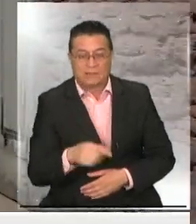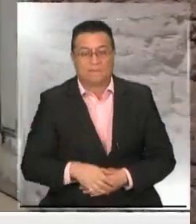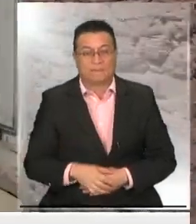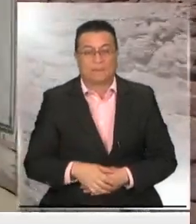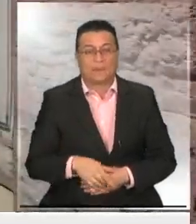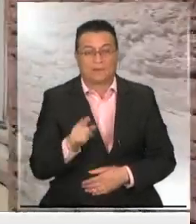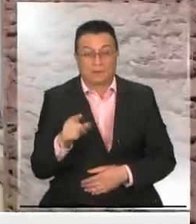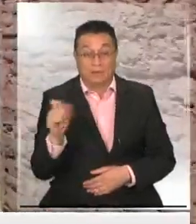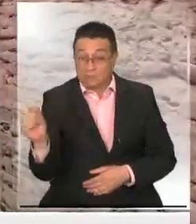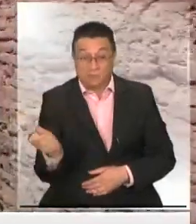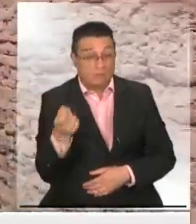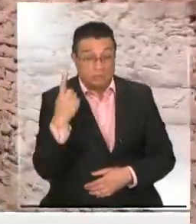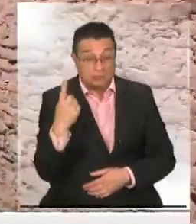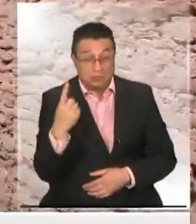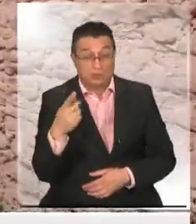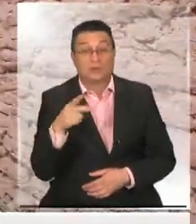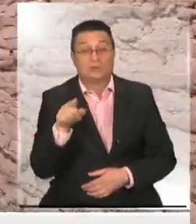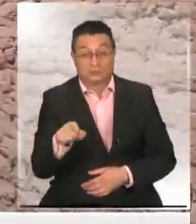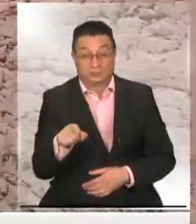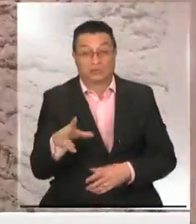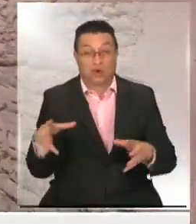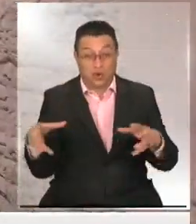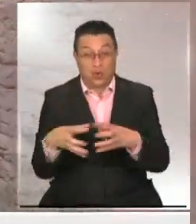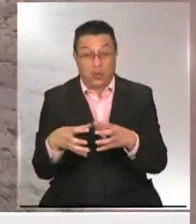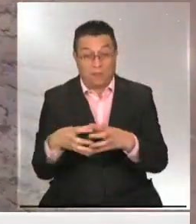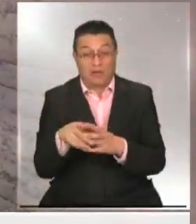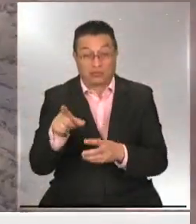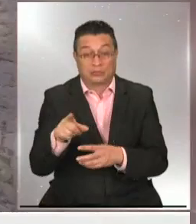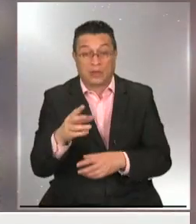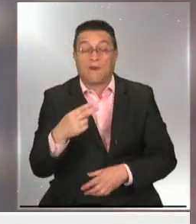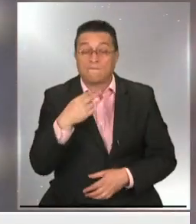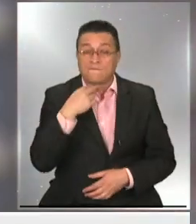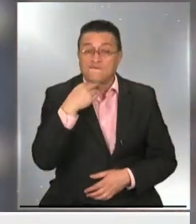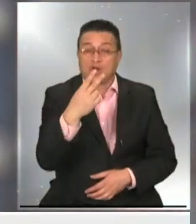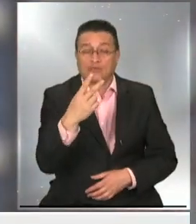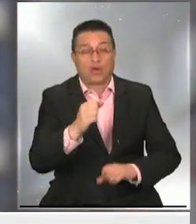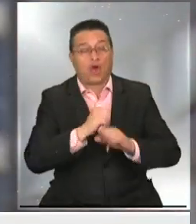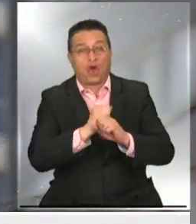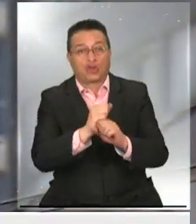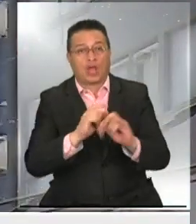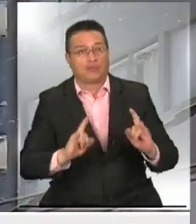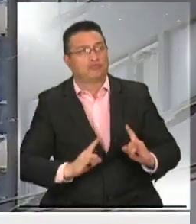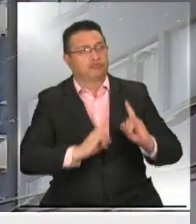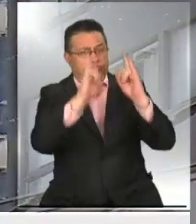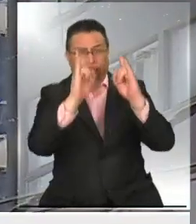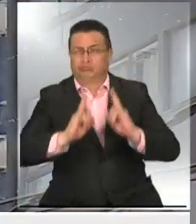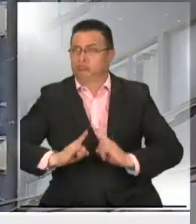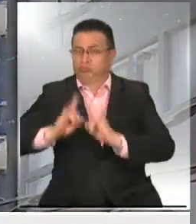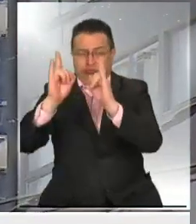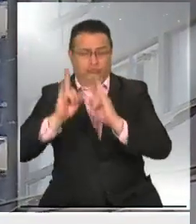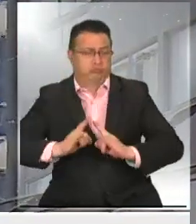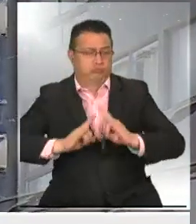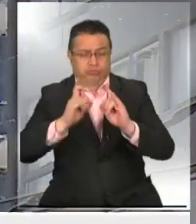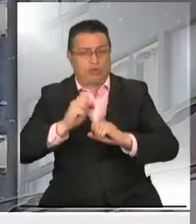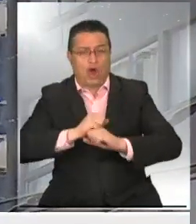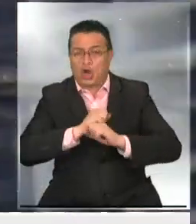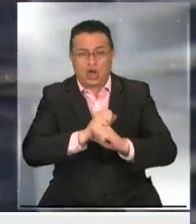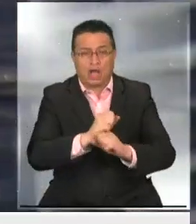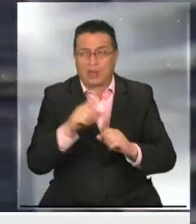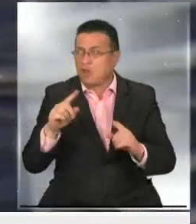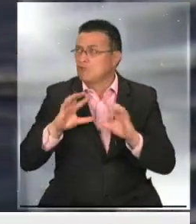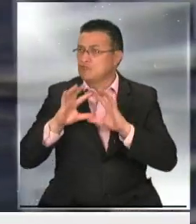Desde un primer momento, a través de esa agrupación, alzó la voz contra la construcción de estos mega edificios que hoy lo